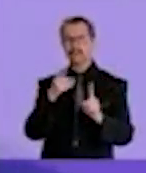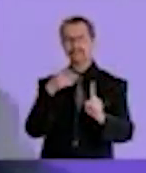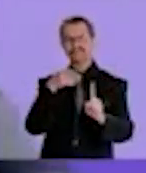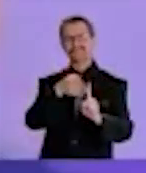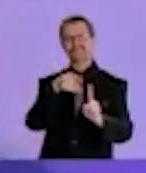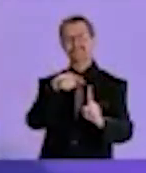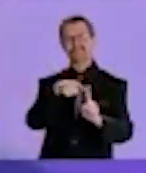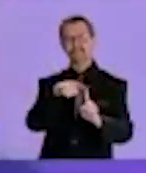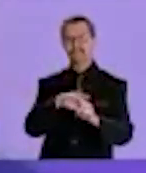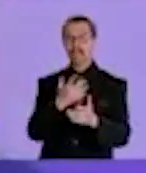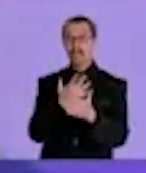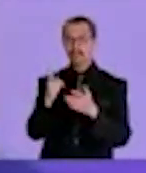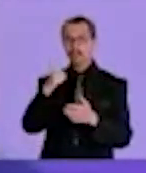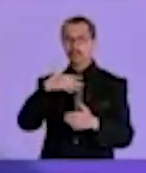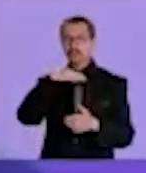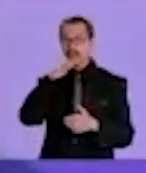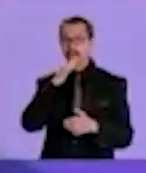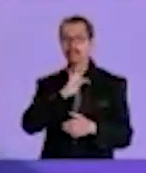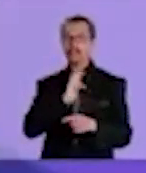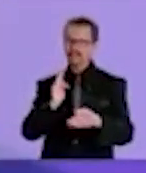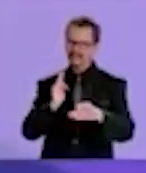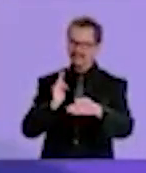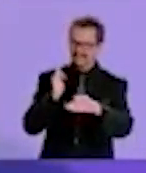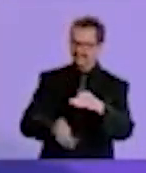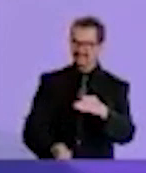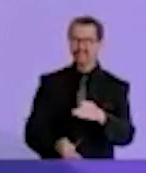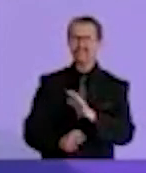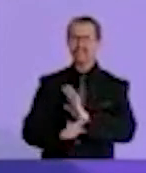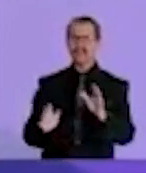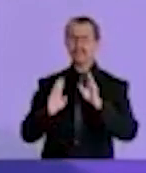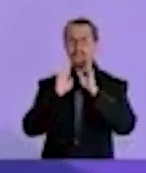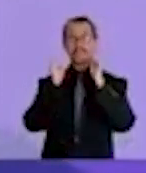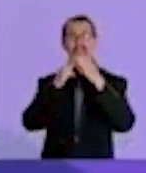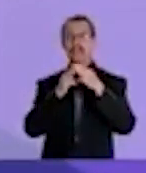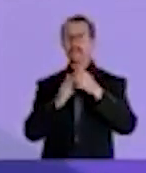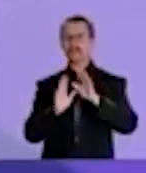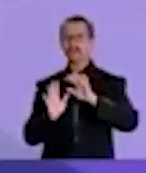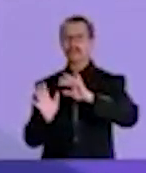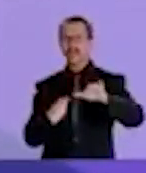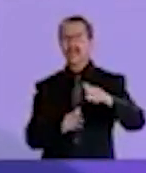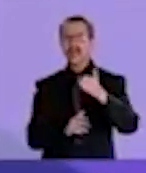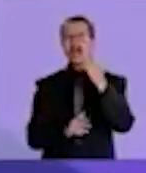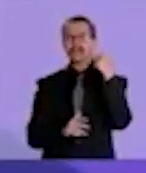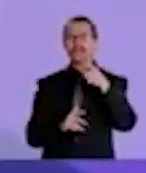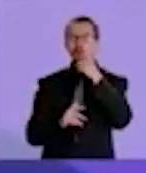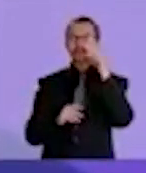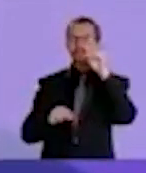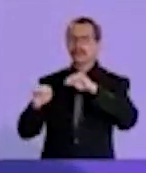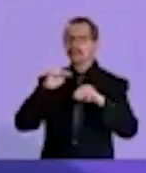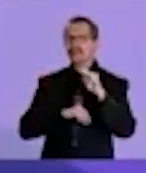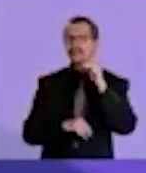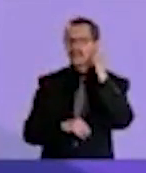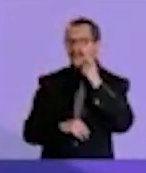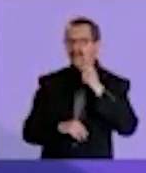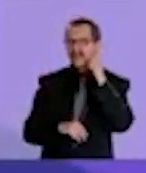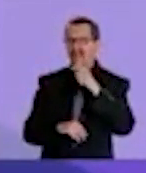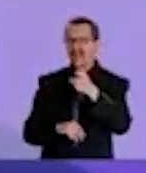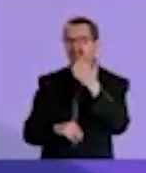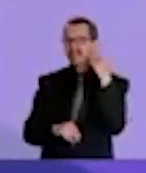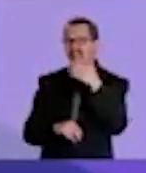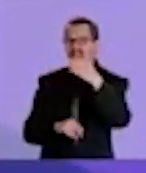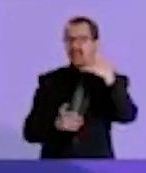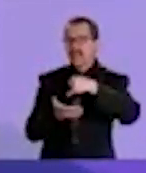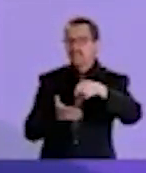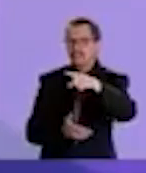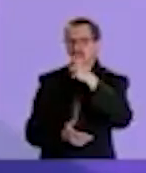la corrupción hacer a un lado a la mafia en la sierra de guerrero como en la sierra de guerrero que no se vean obligados 1200 pueblos